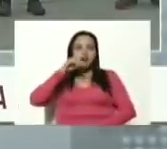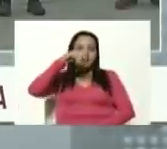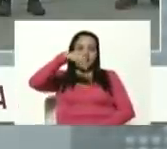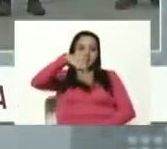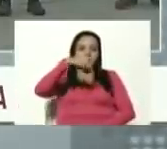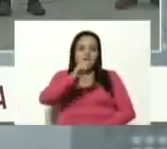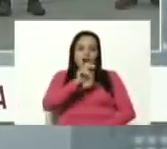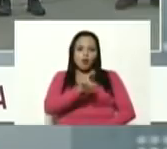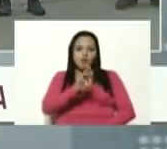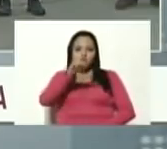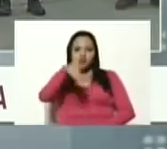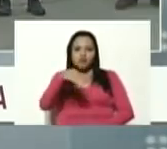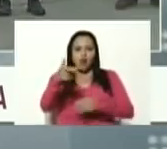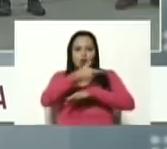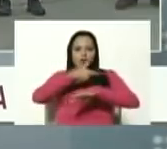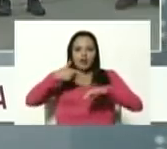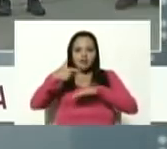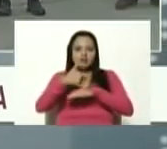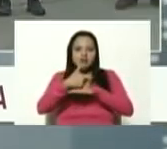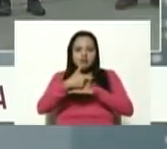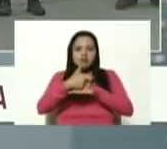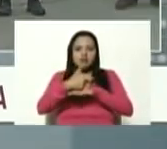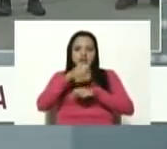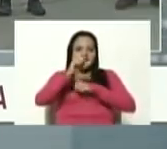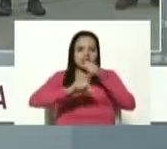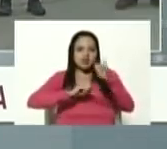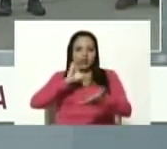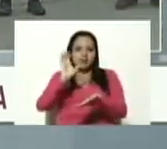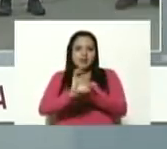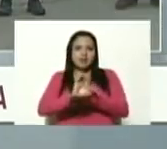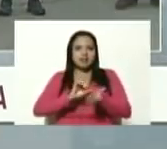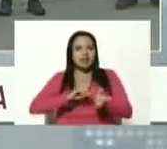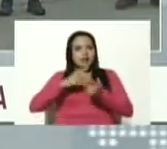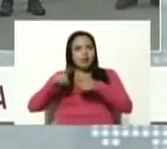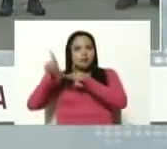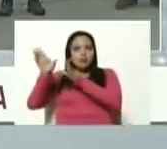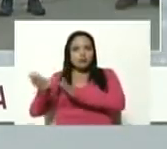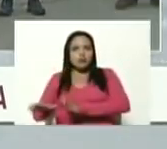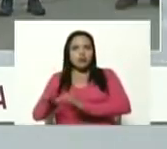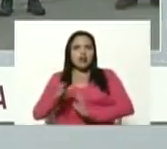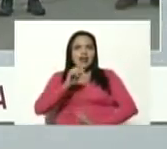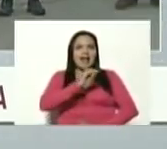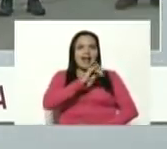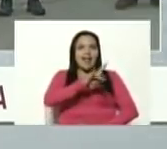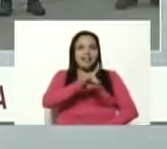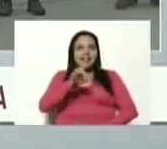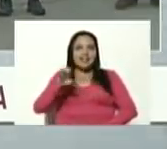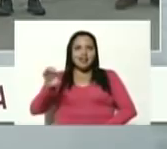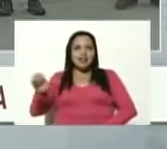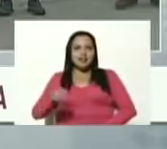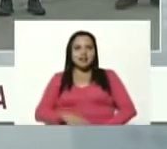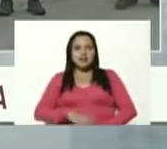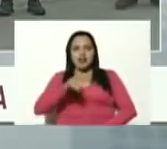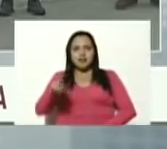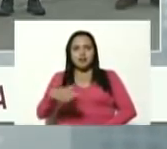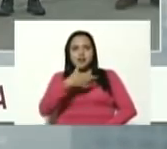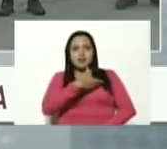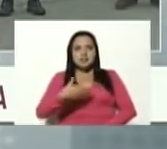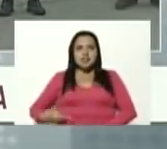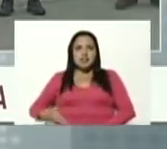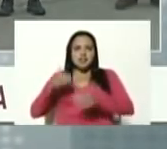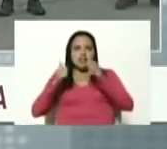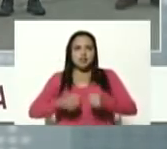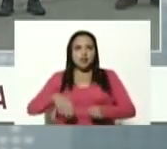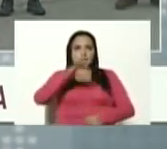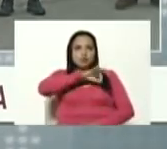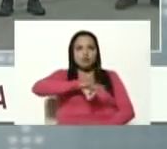Fernández. Y con todo, ahí veo a Mogollón, a Magali, la presidenta del Seguro